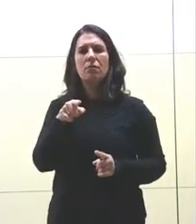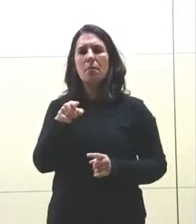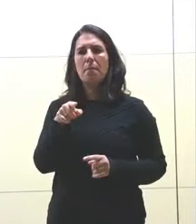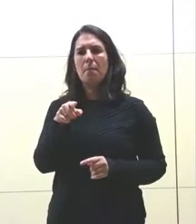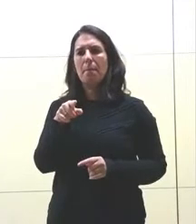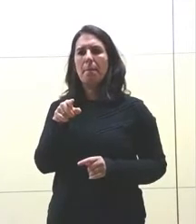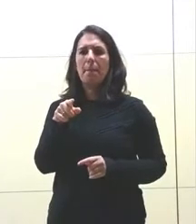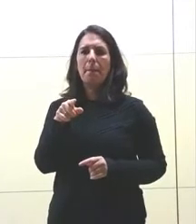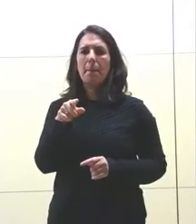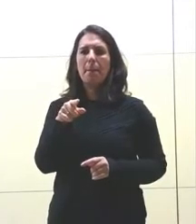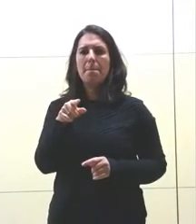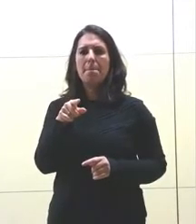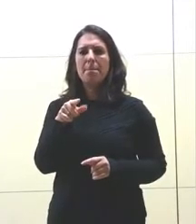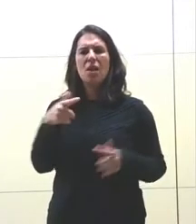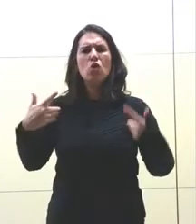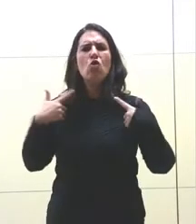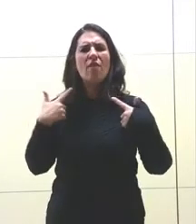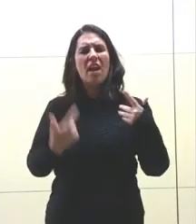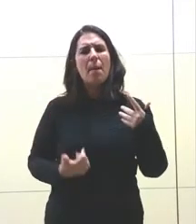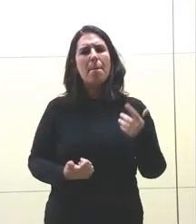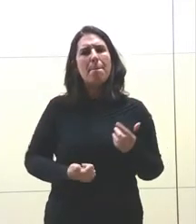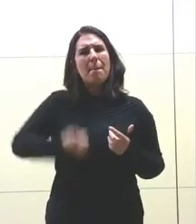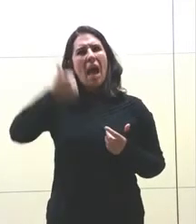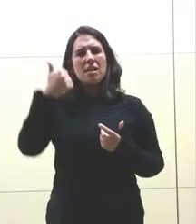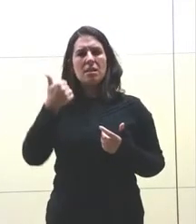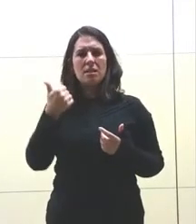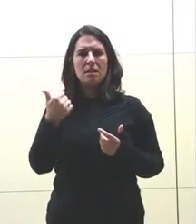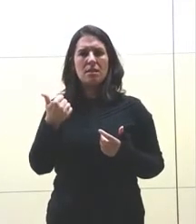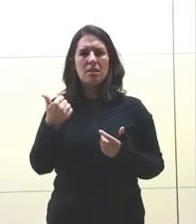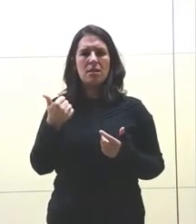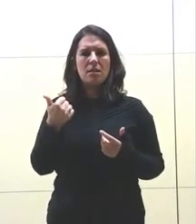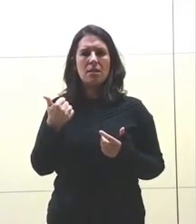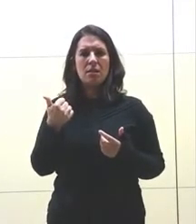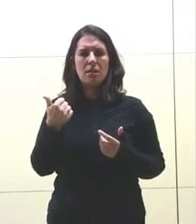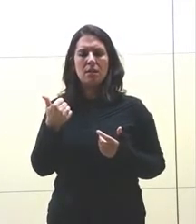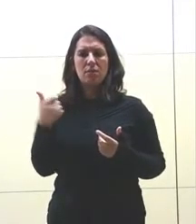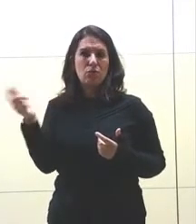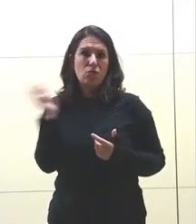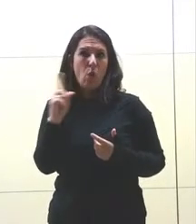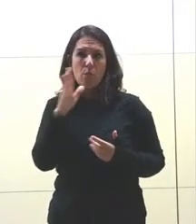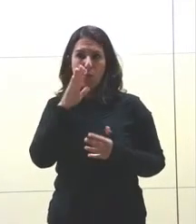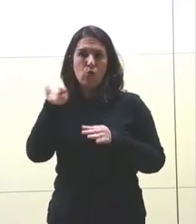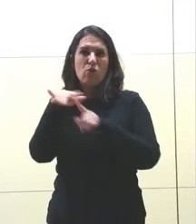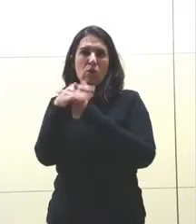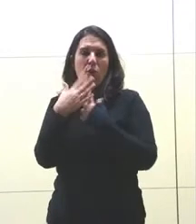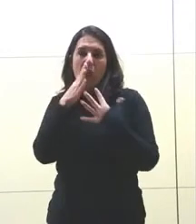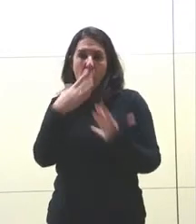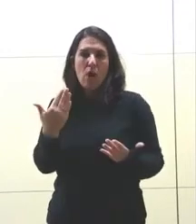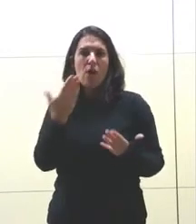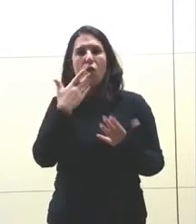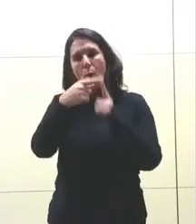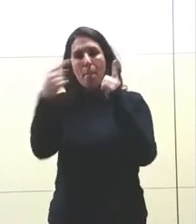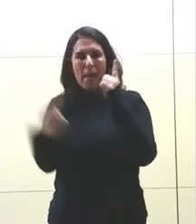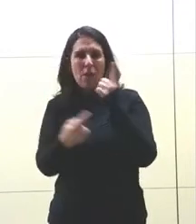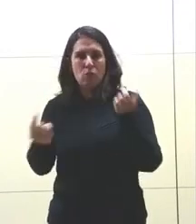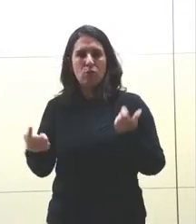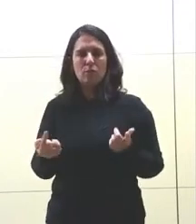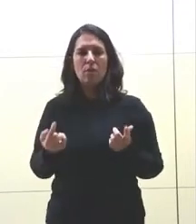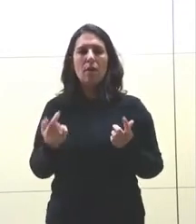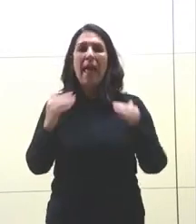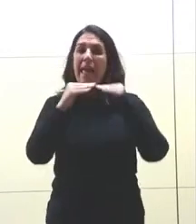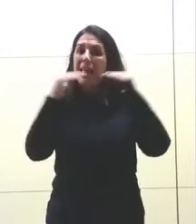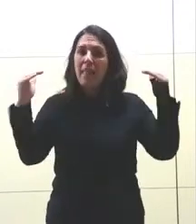no sufran más de la situación de desventaja de la que parten. Eso significa que la equidad debe presidir todas